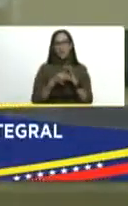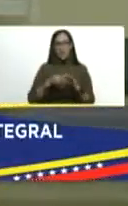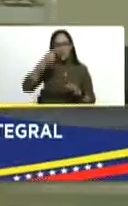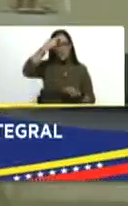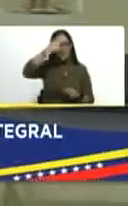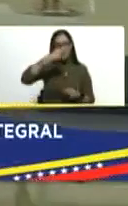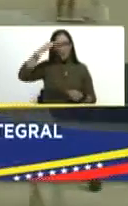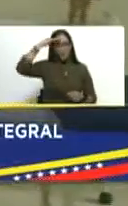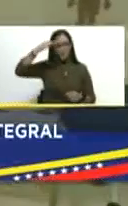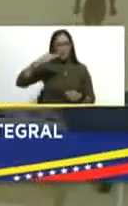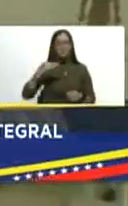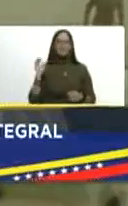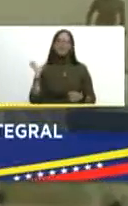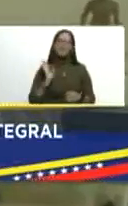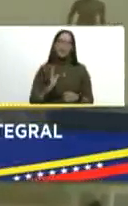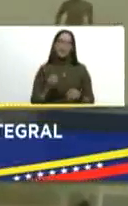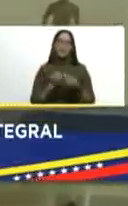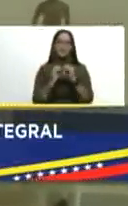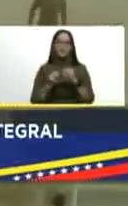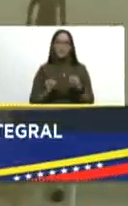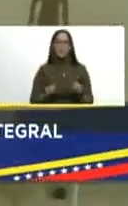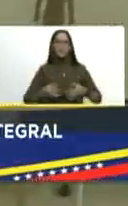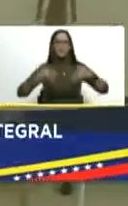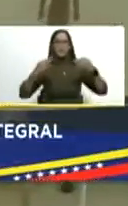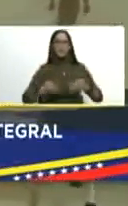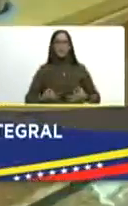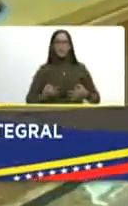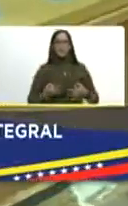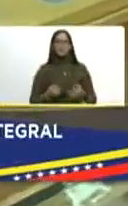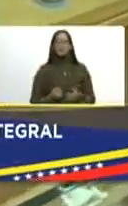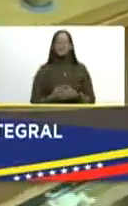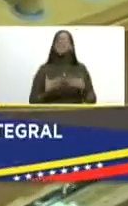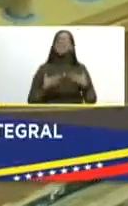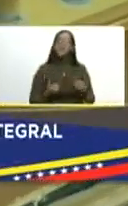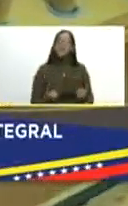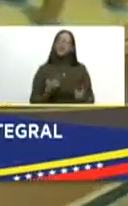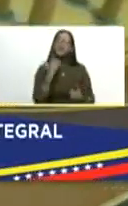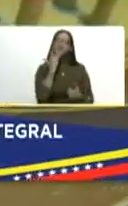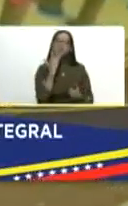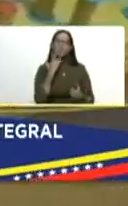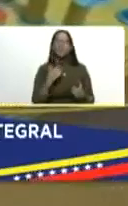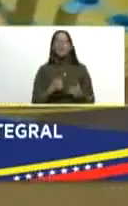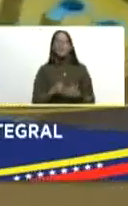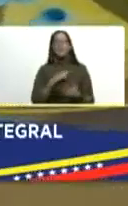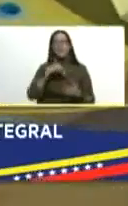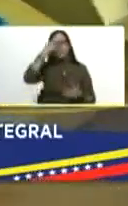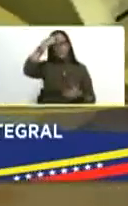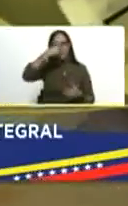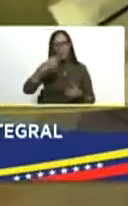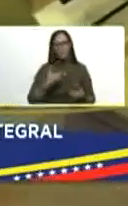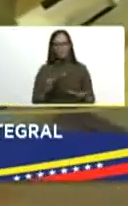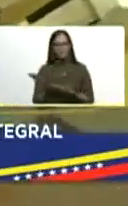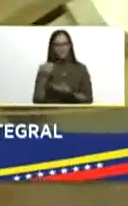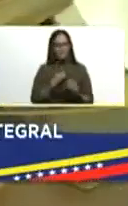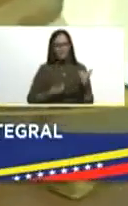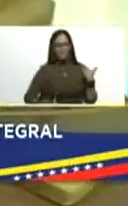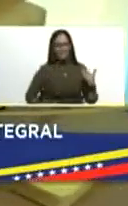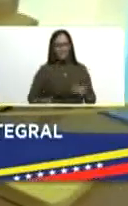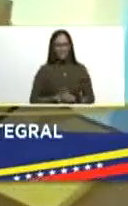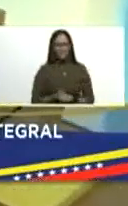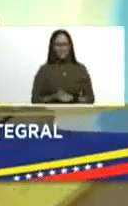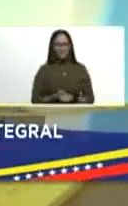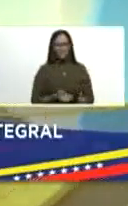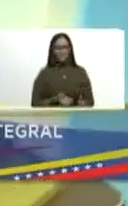cívico-militar se viene materializando para garantizar atención de salud digna y de calidad para nuestro pueblo. Adelante, presidente.